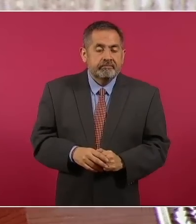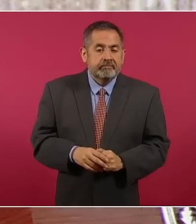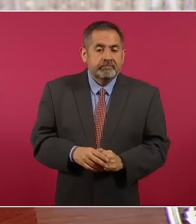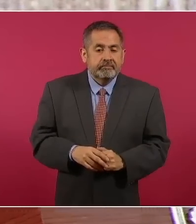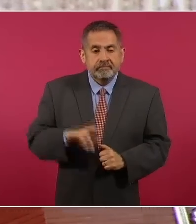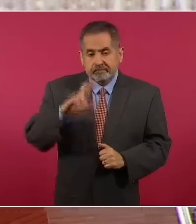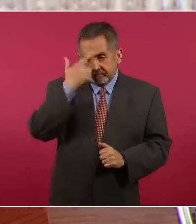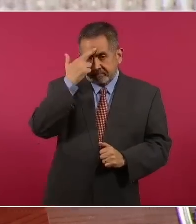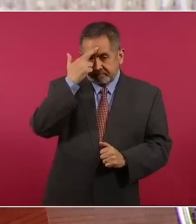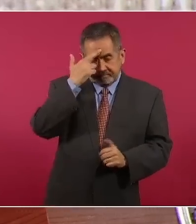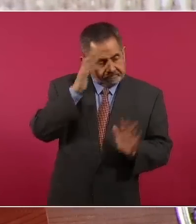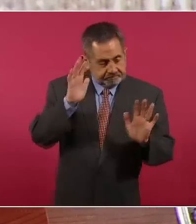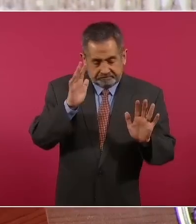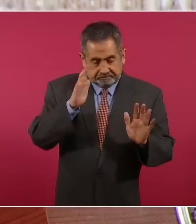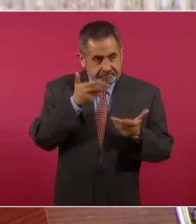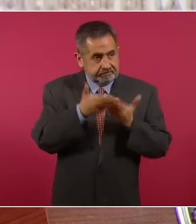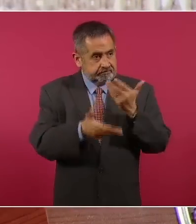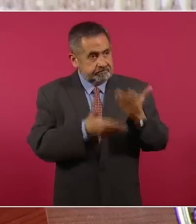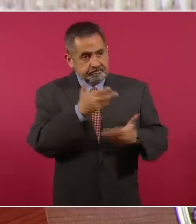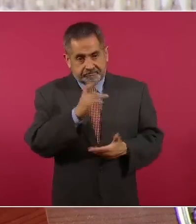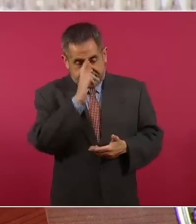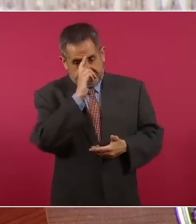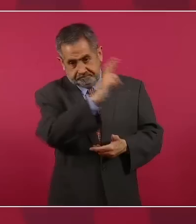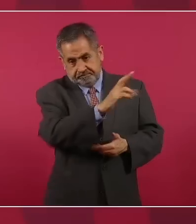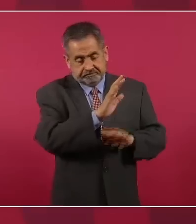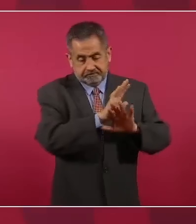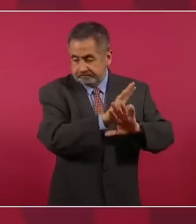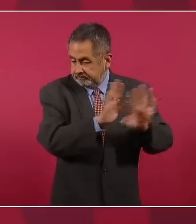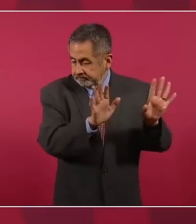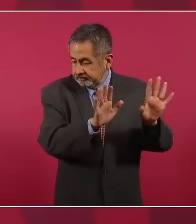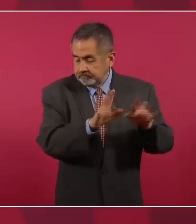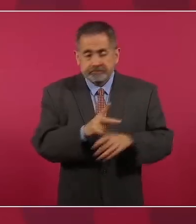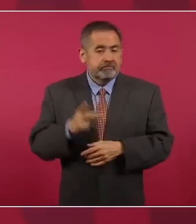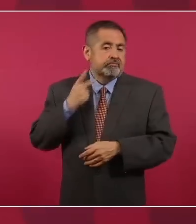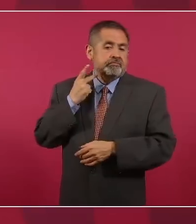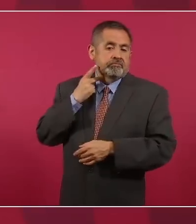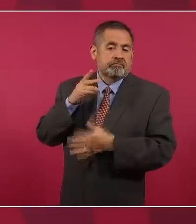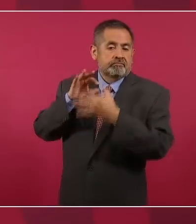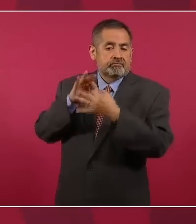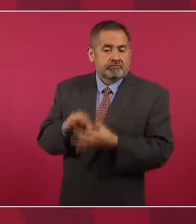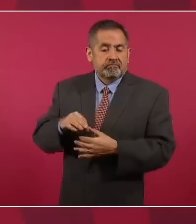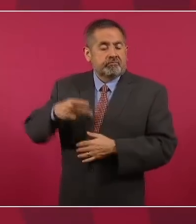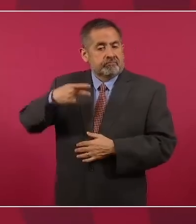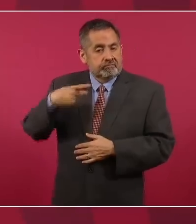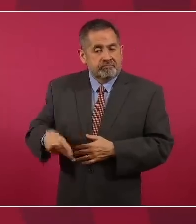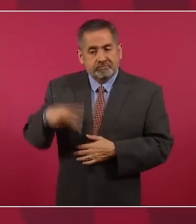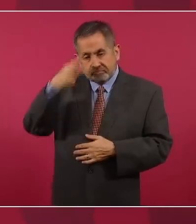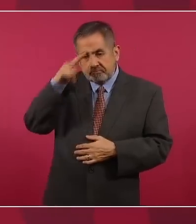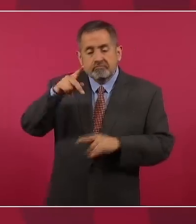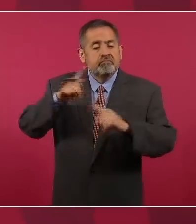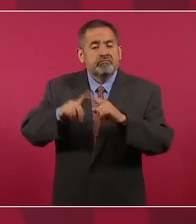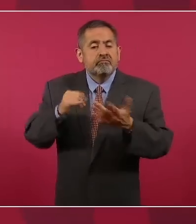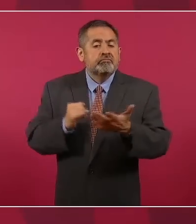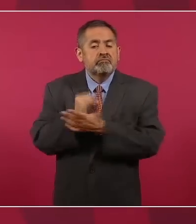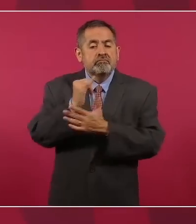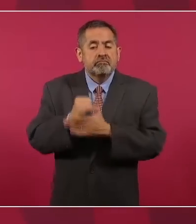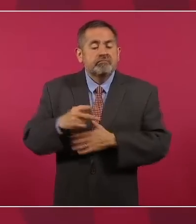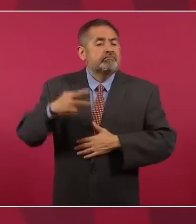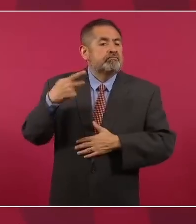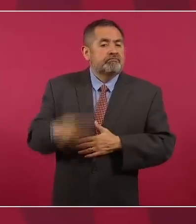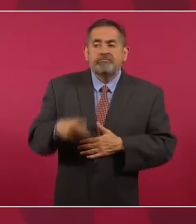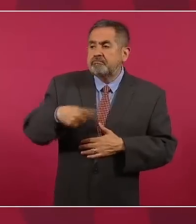que con todo respeto, las políticas de México las decidimos en